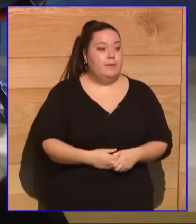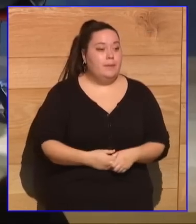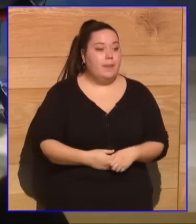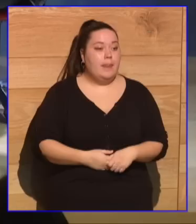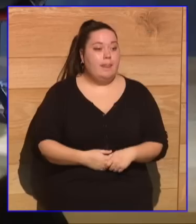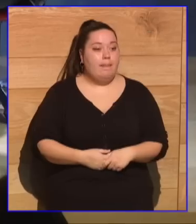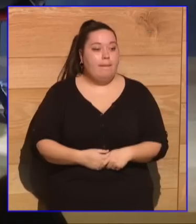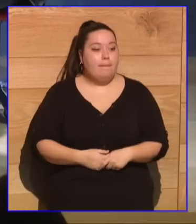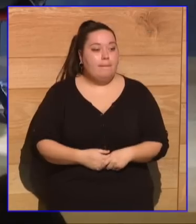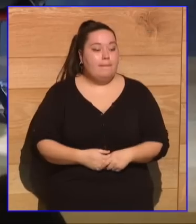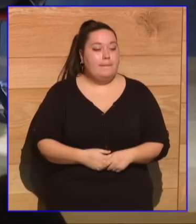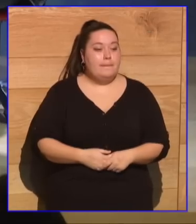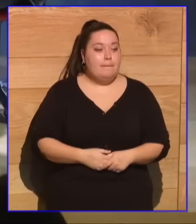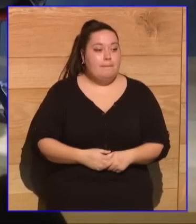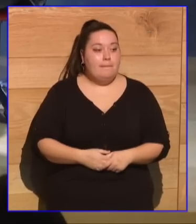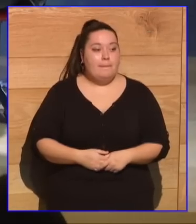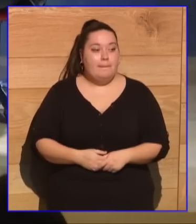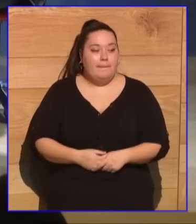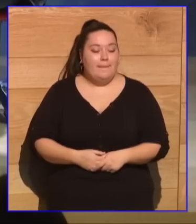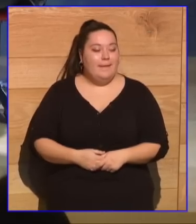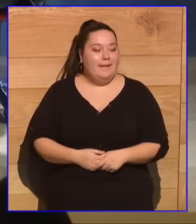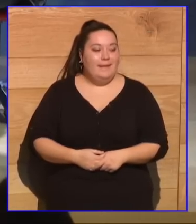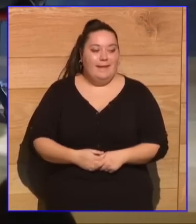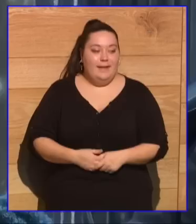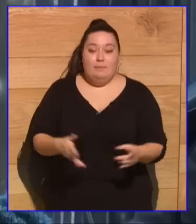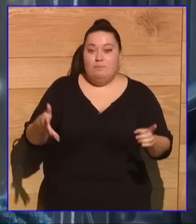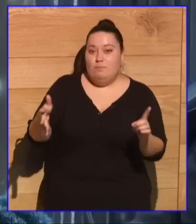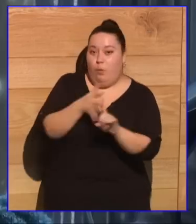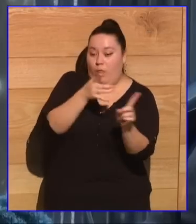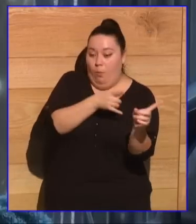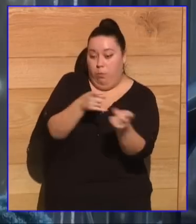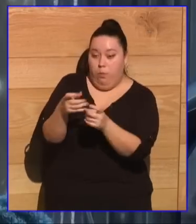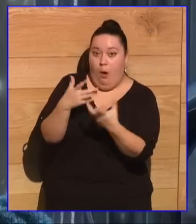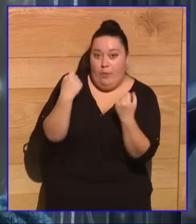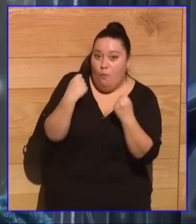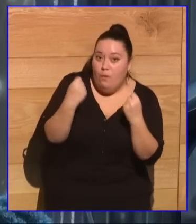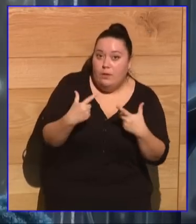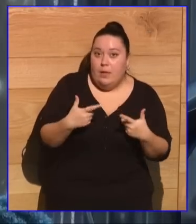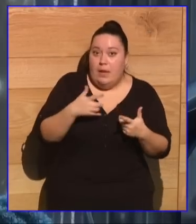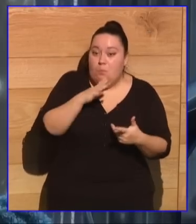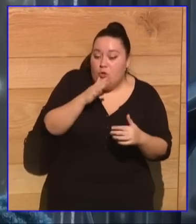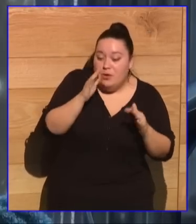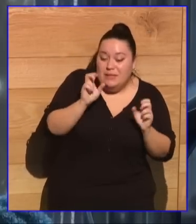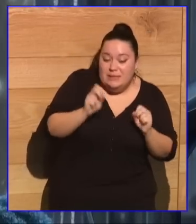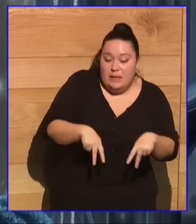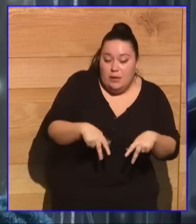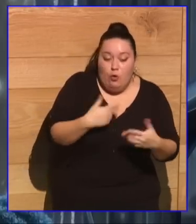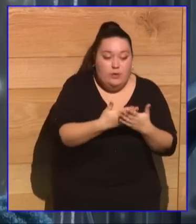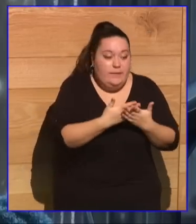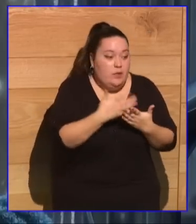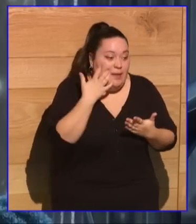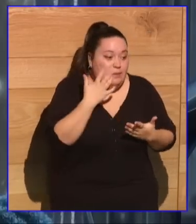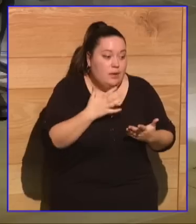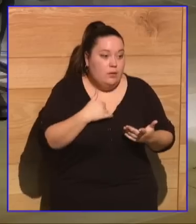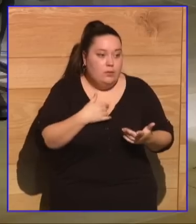lunes? cometer un acto de violencia tan brutal y sin razón y justificarlo... No lo